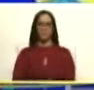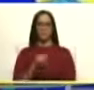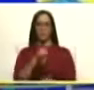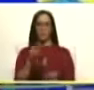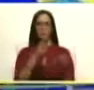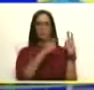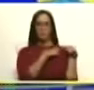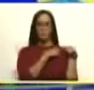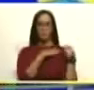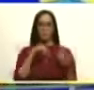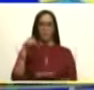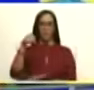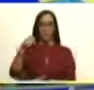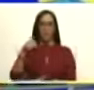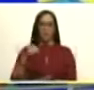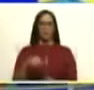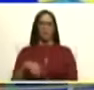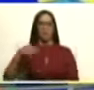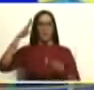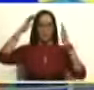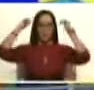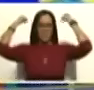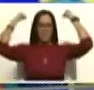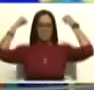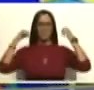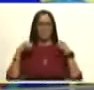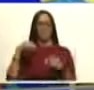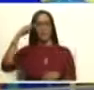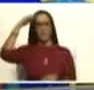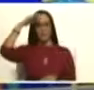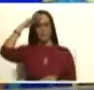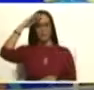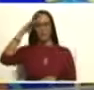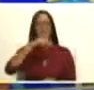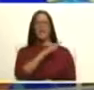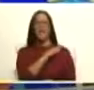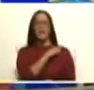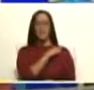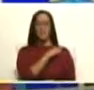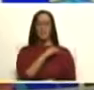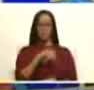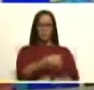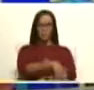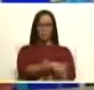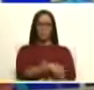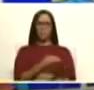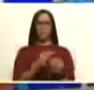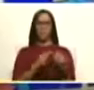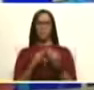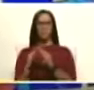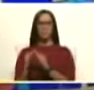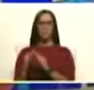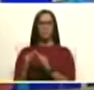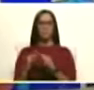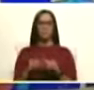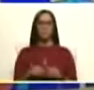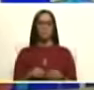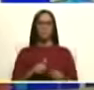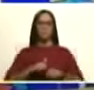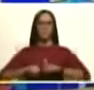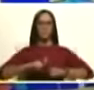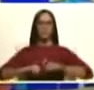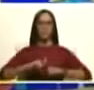las milicias, en jefas y jefes de calle, comunidad, VC, en los movimientos